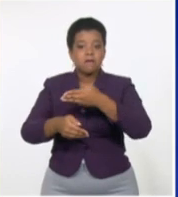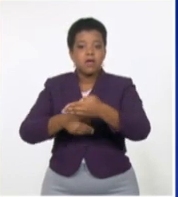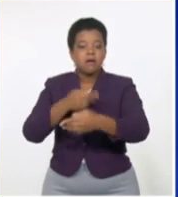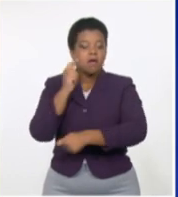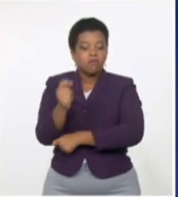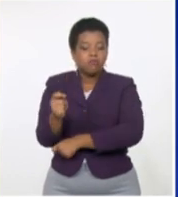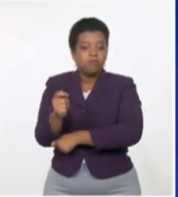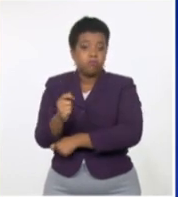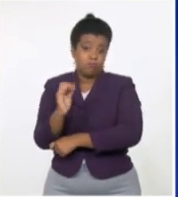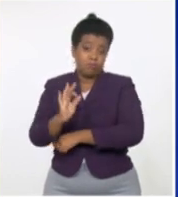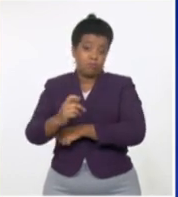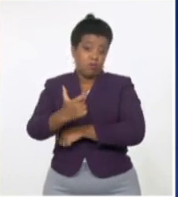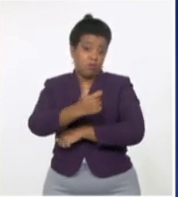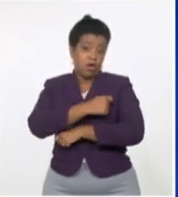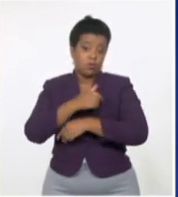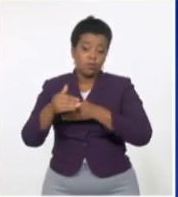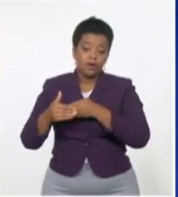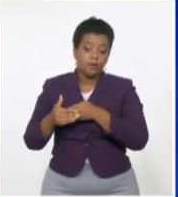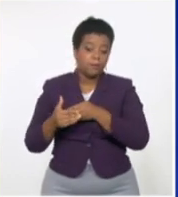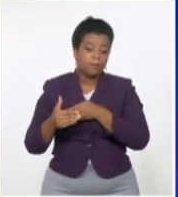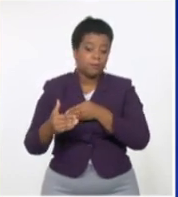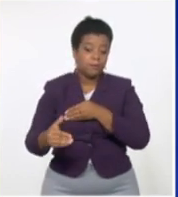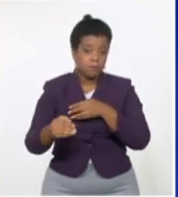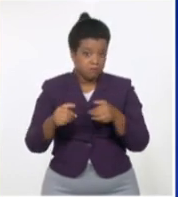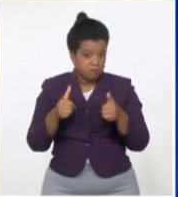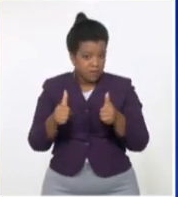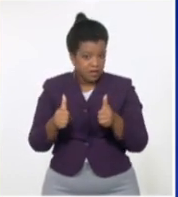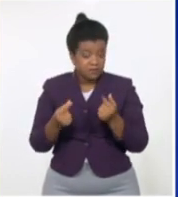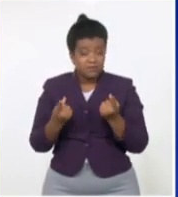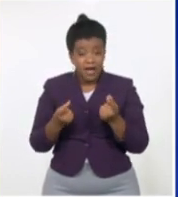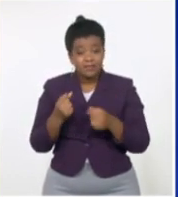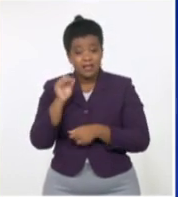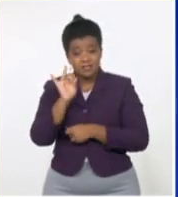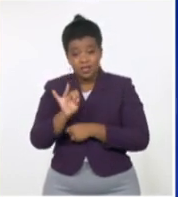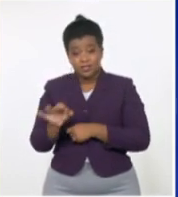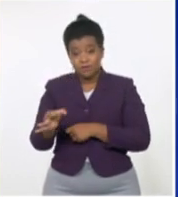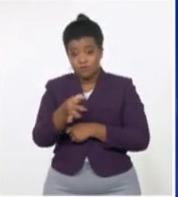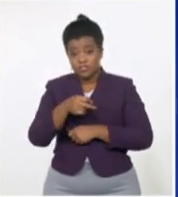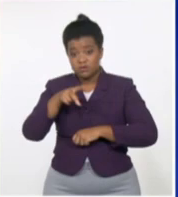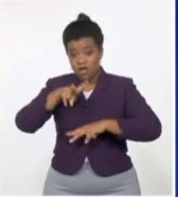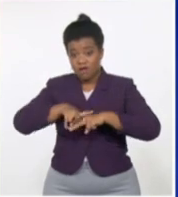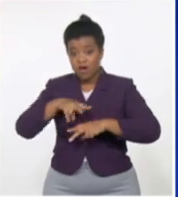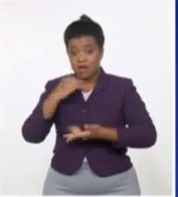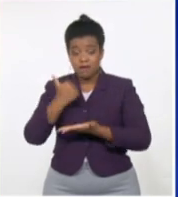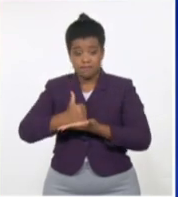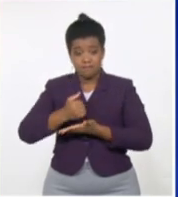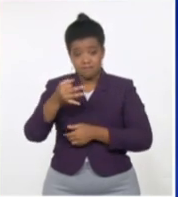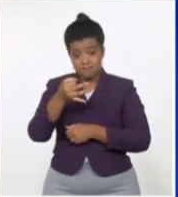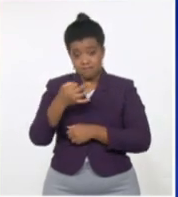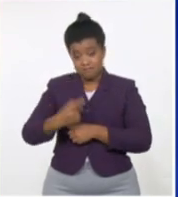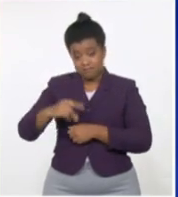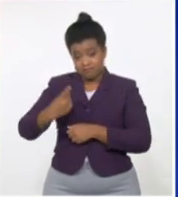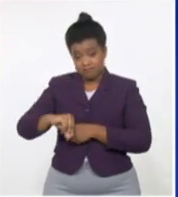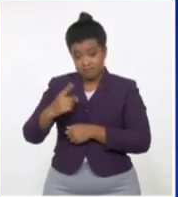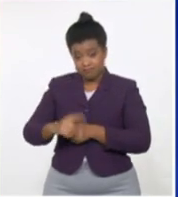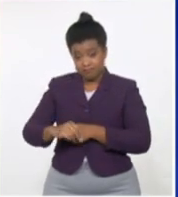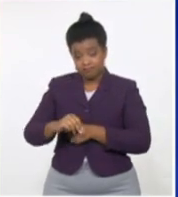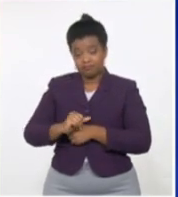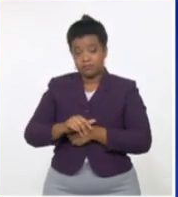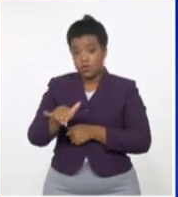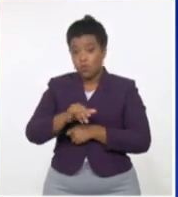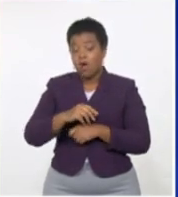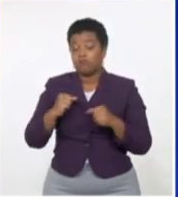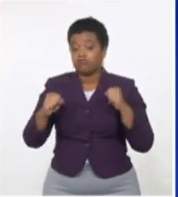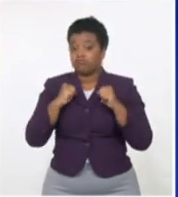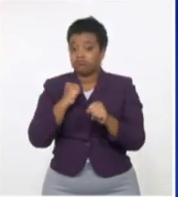Mientras transcurre todavía, usted ha dicho, son 7 municipios capitalinos, uh-huh. Por tanto, la tarea es todavía ardua en